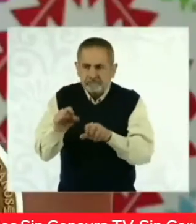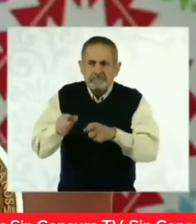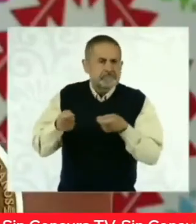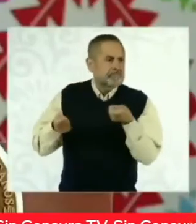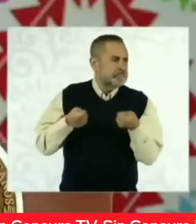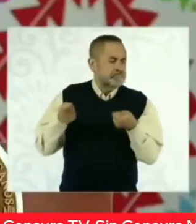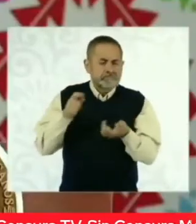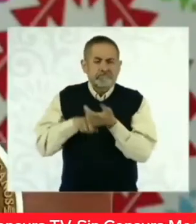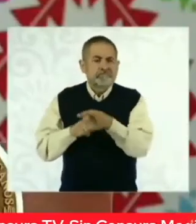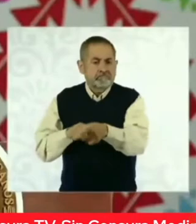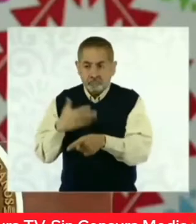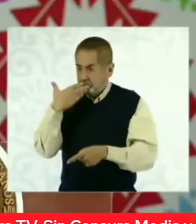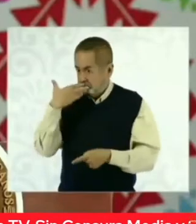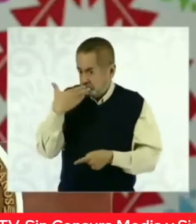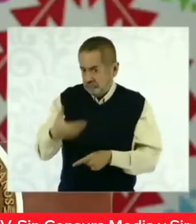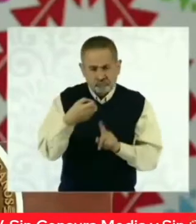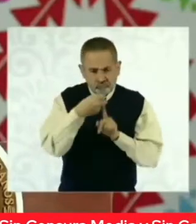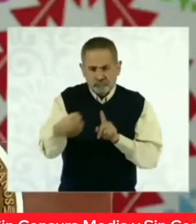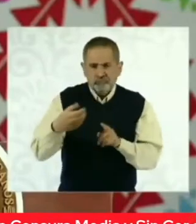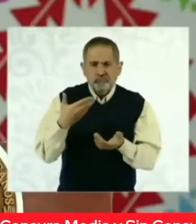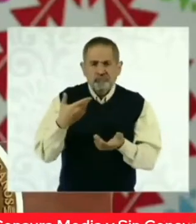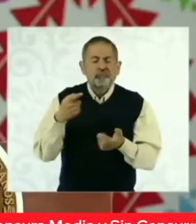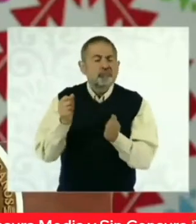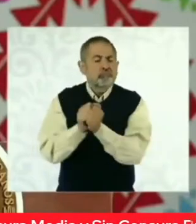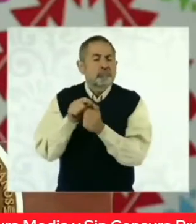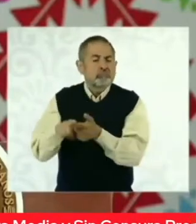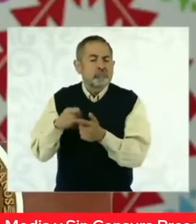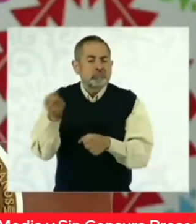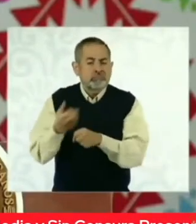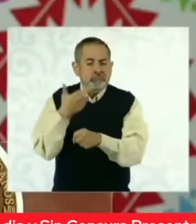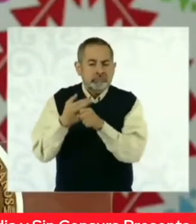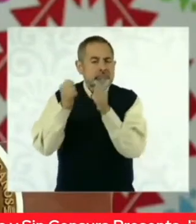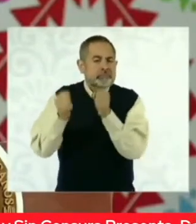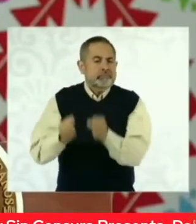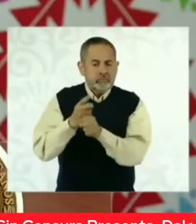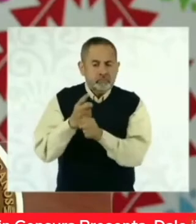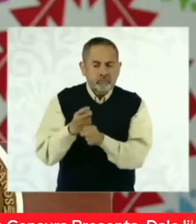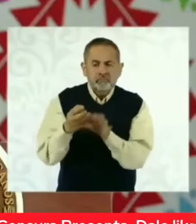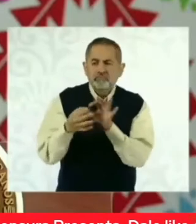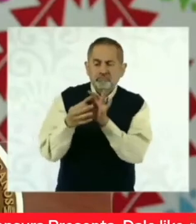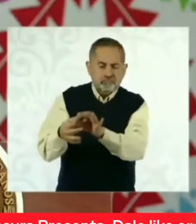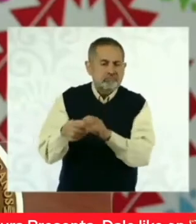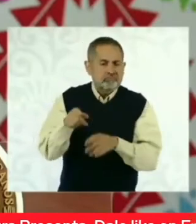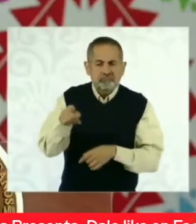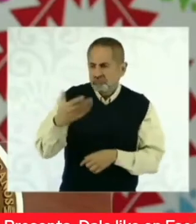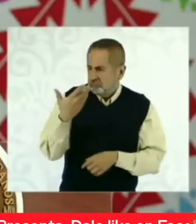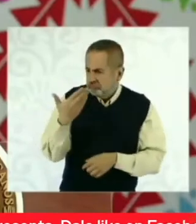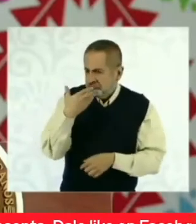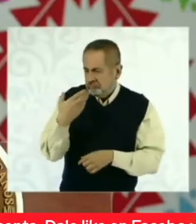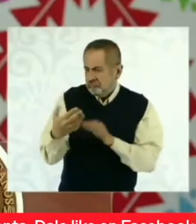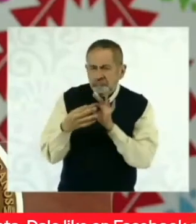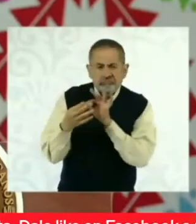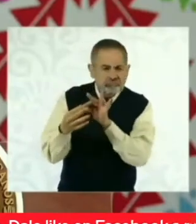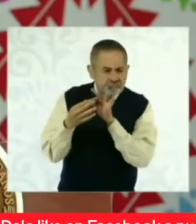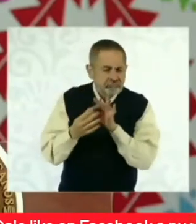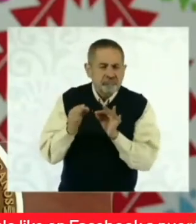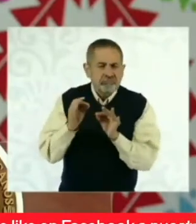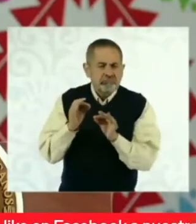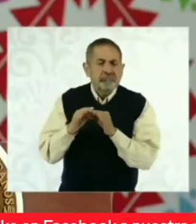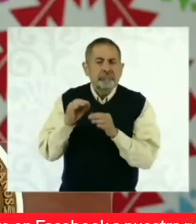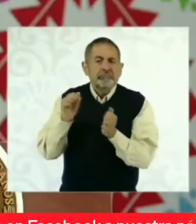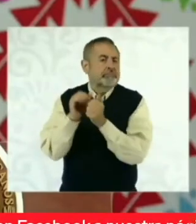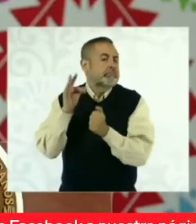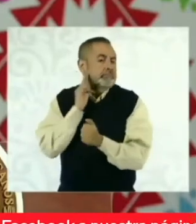del Estado, y se está colaborando con la Secretaría de Seguridad y Protección Ciudadana y con